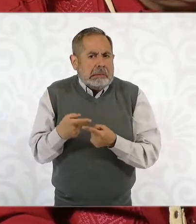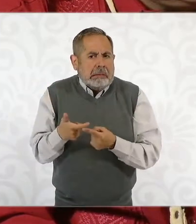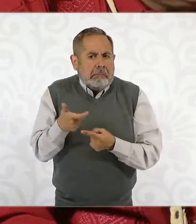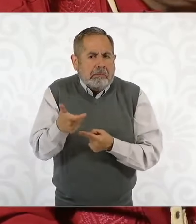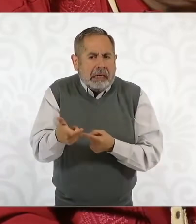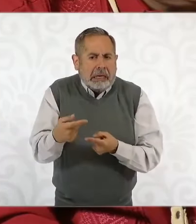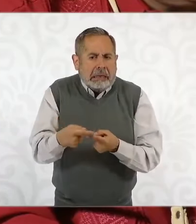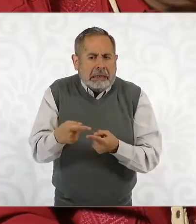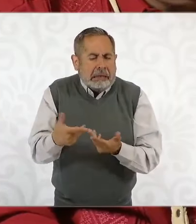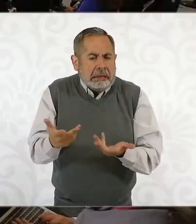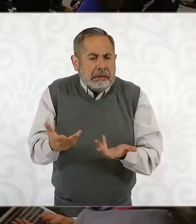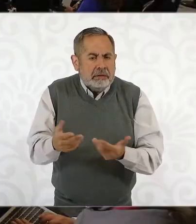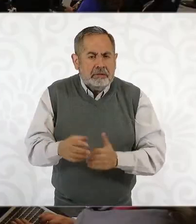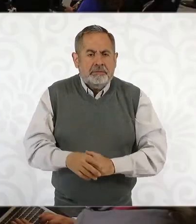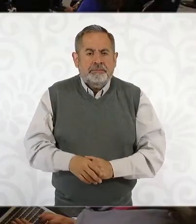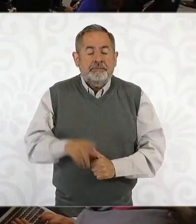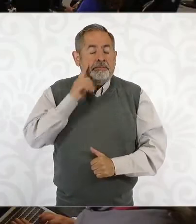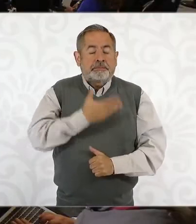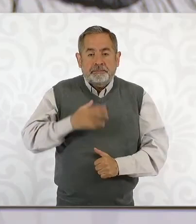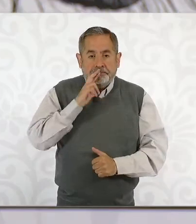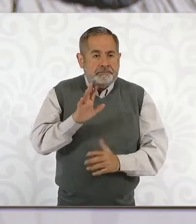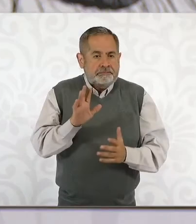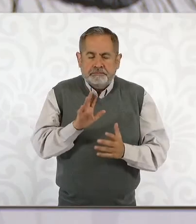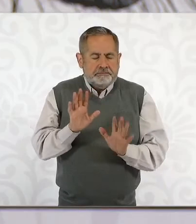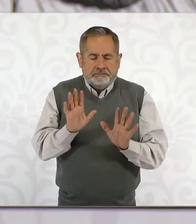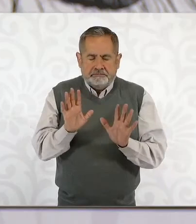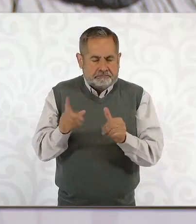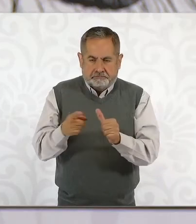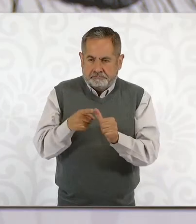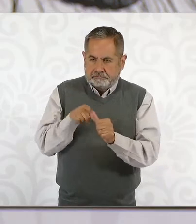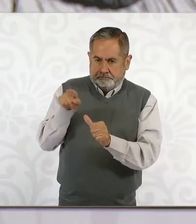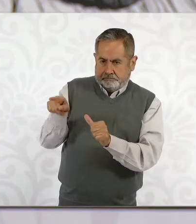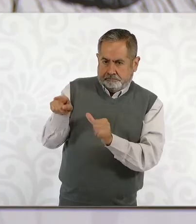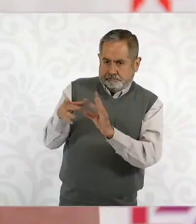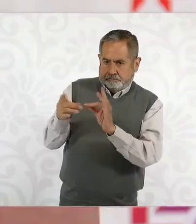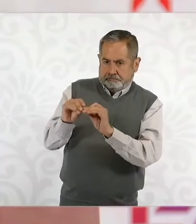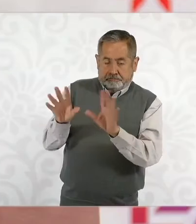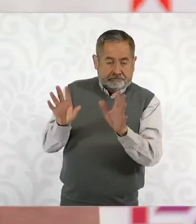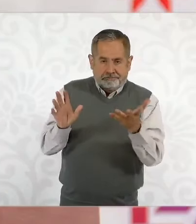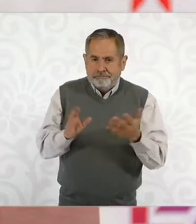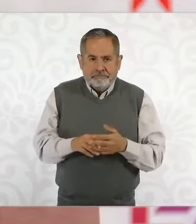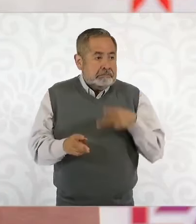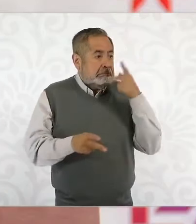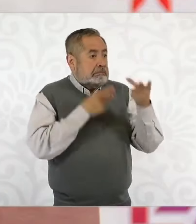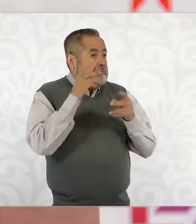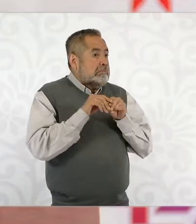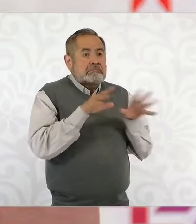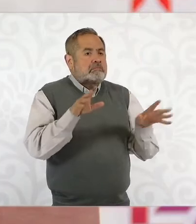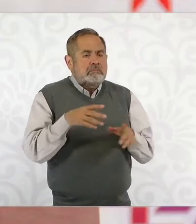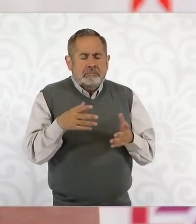lo costea? Que ella tiene que aclarar, ¿no? Es lo primero, porque igual sale en un medio y no